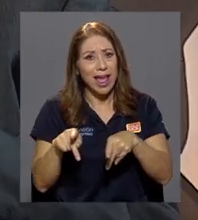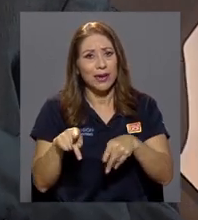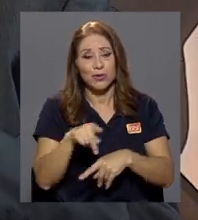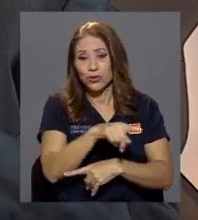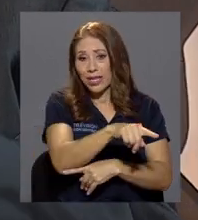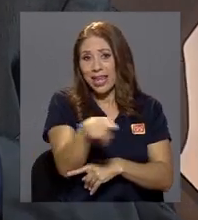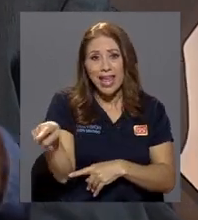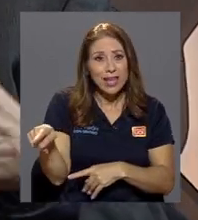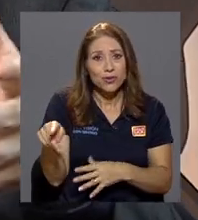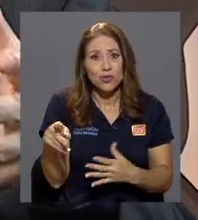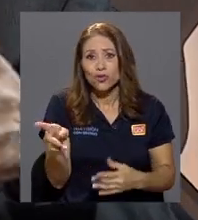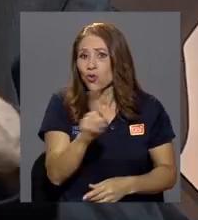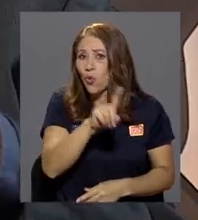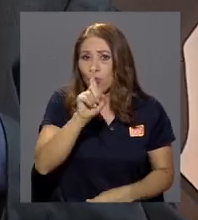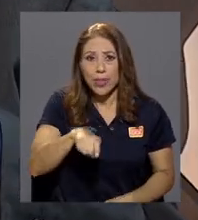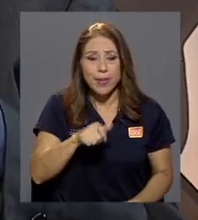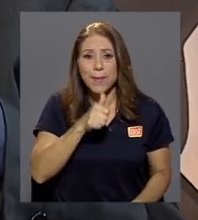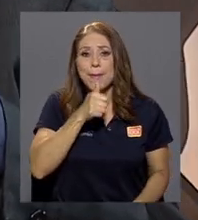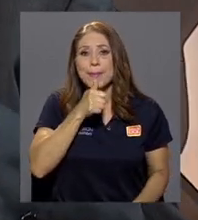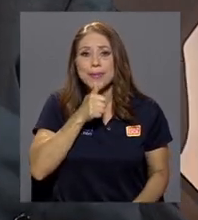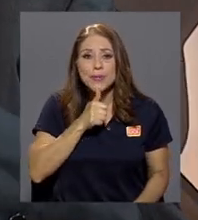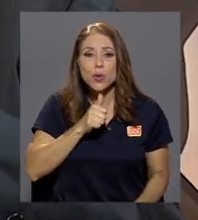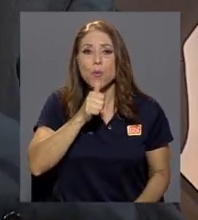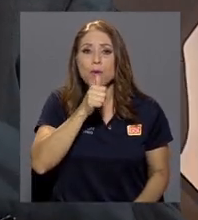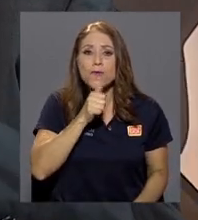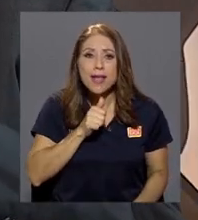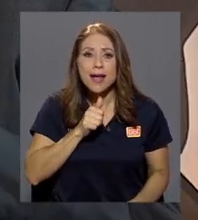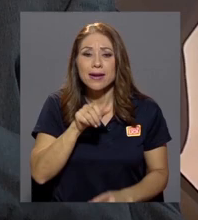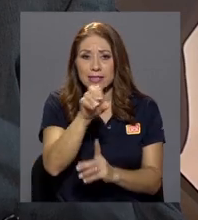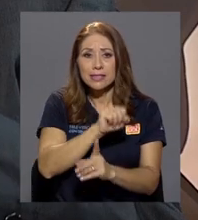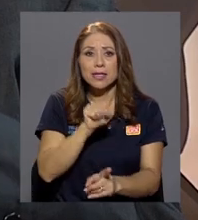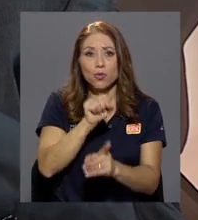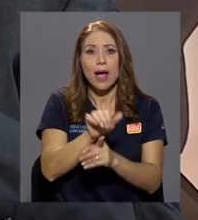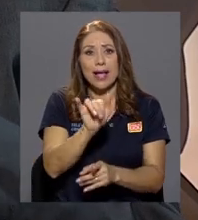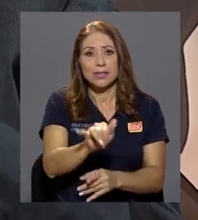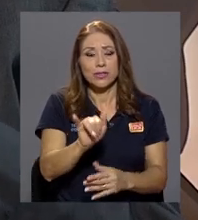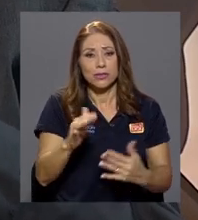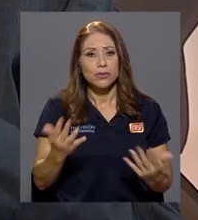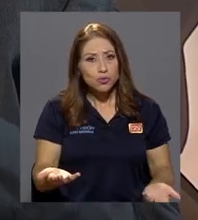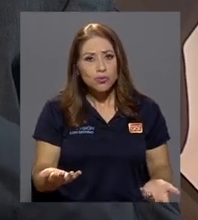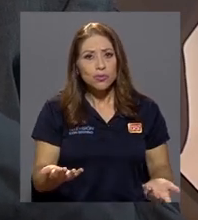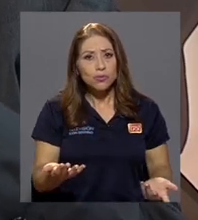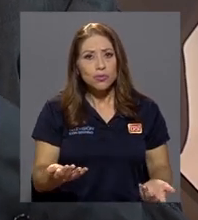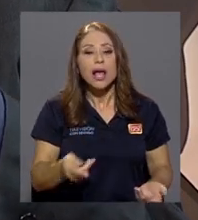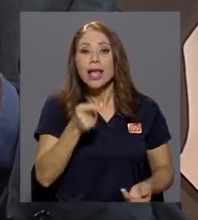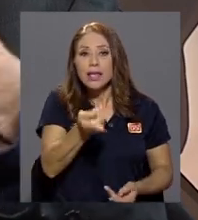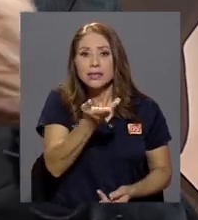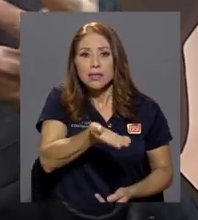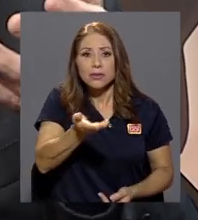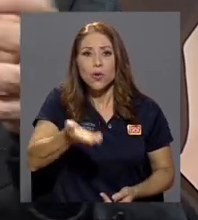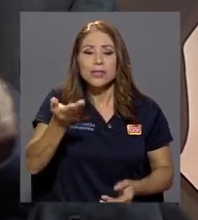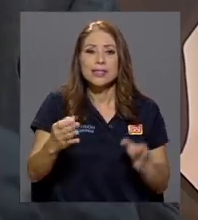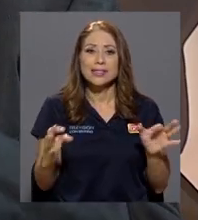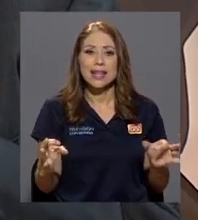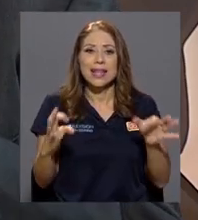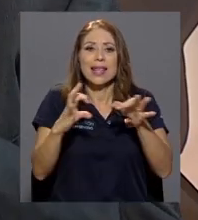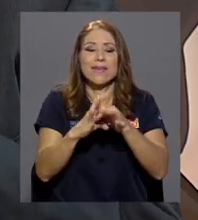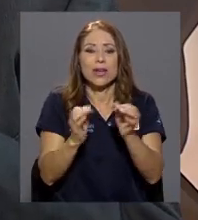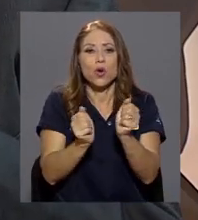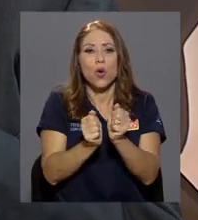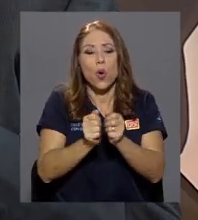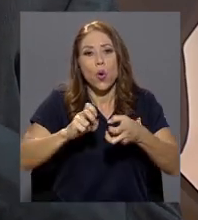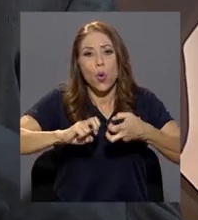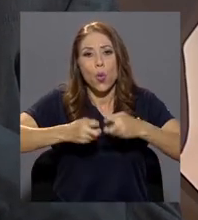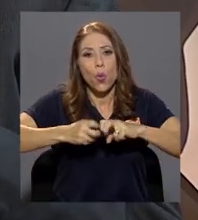que no tienen porque evidentemente soportar atentados atentados semejantes son cuestiones que tienen que ver con una